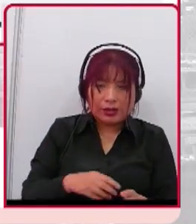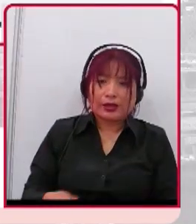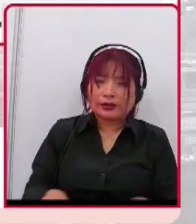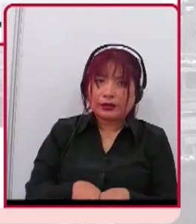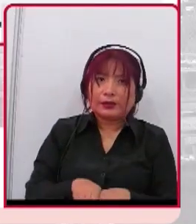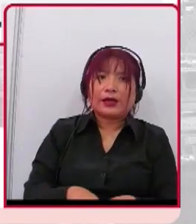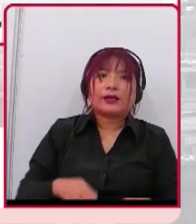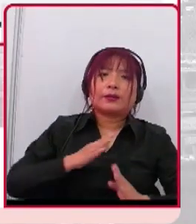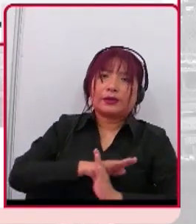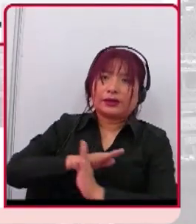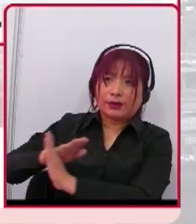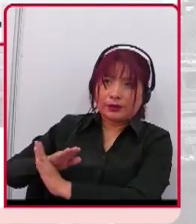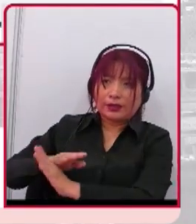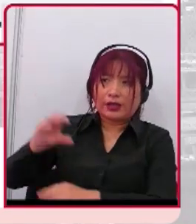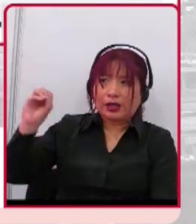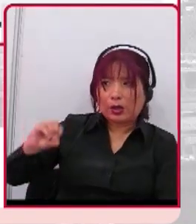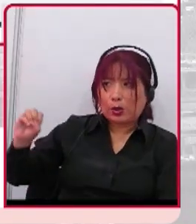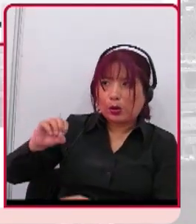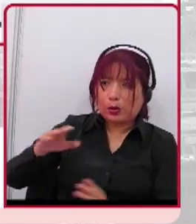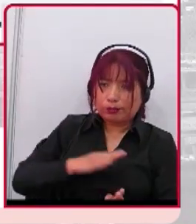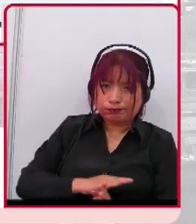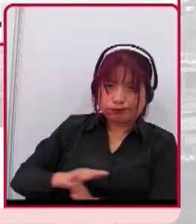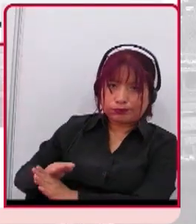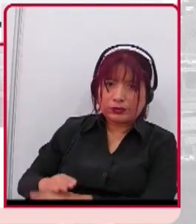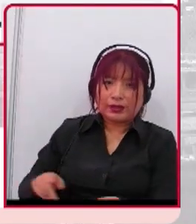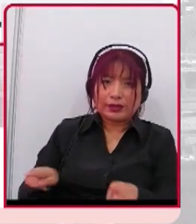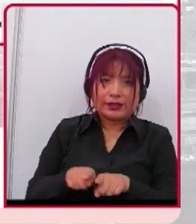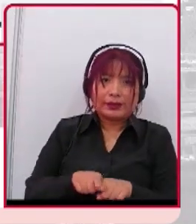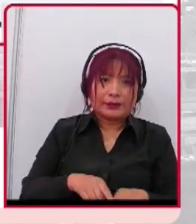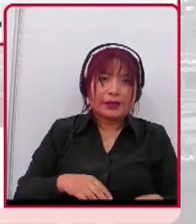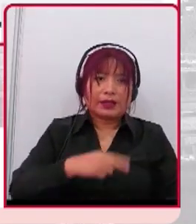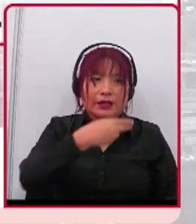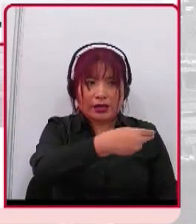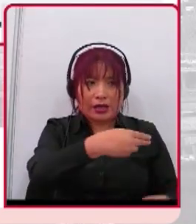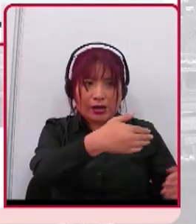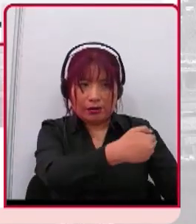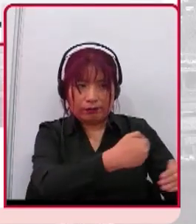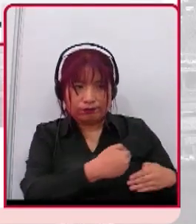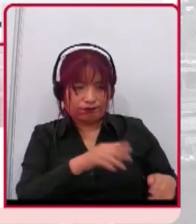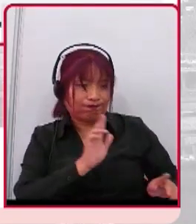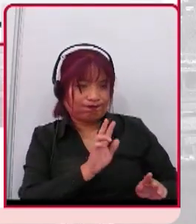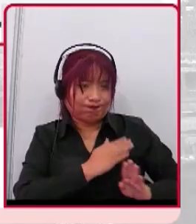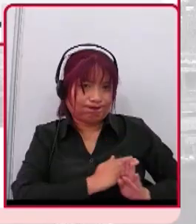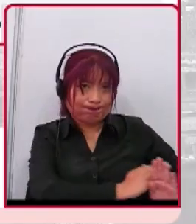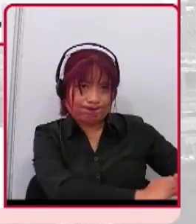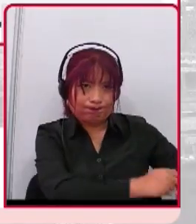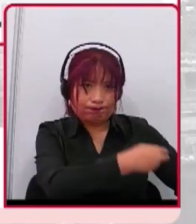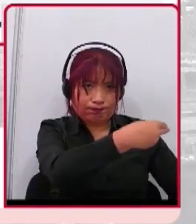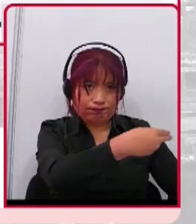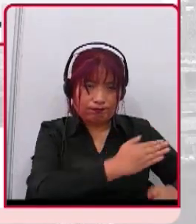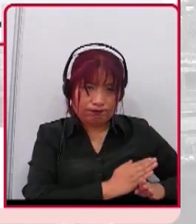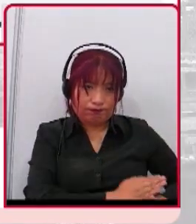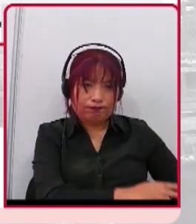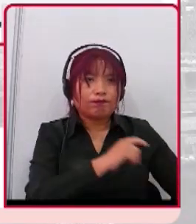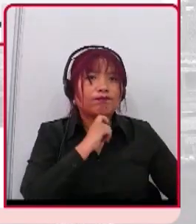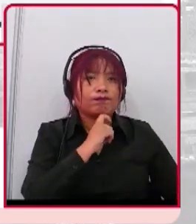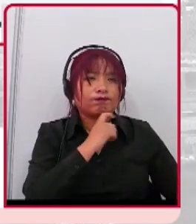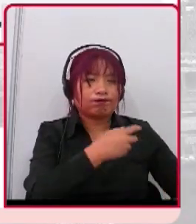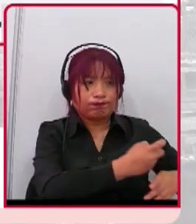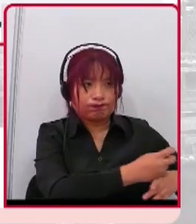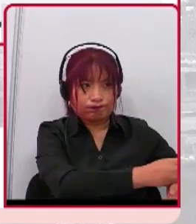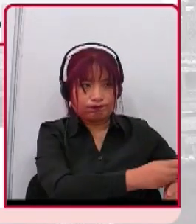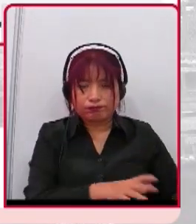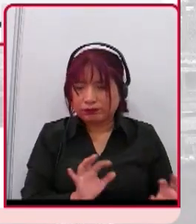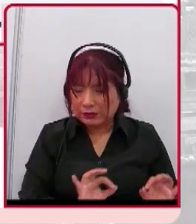la oxidación y también la hidrólisis del Nash, ¿no? Otro aspecto que también les habíamos comentado en